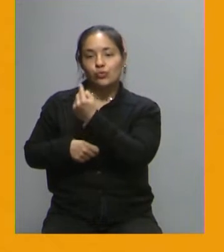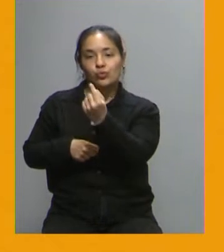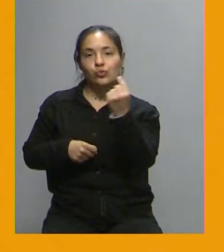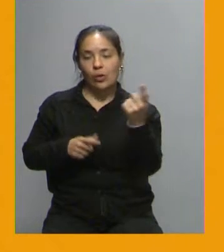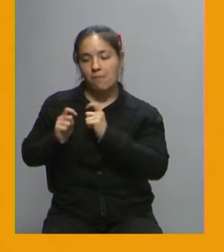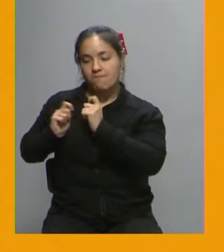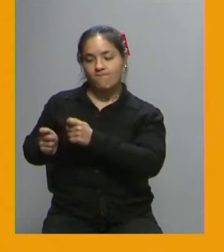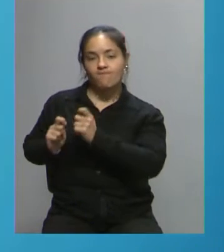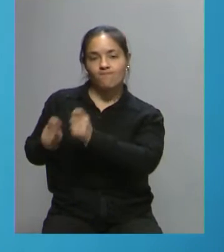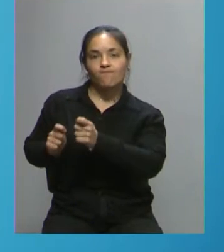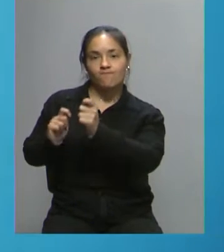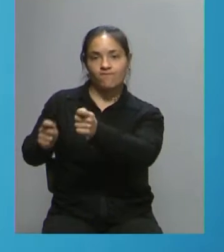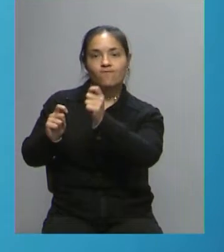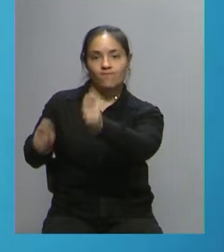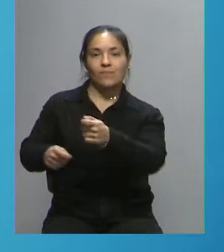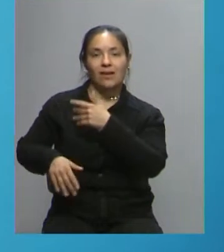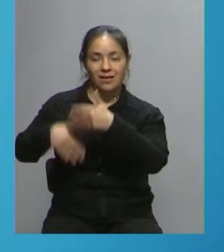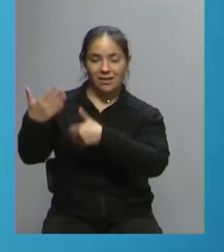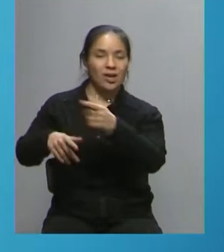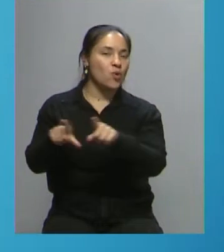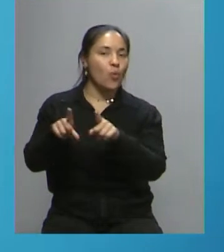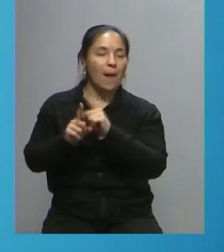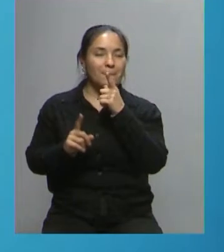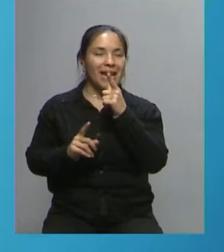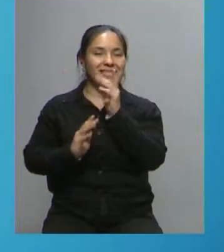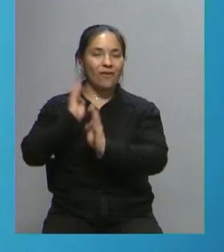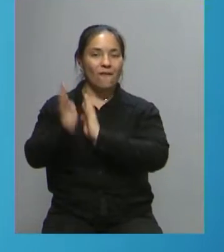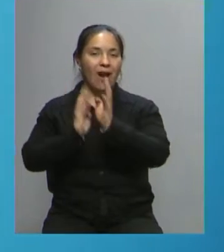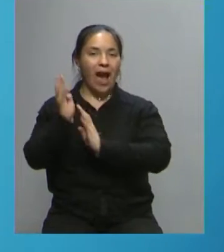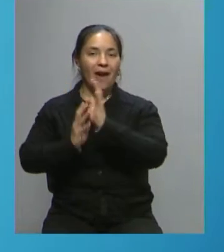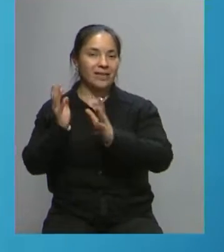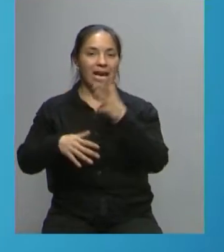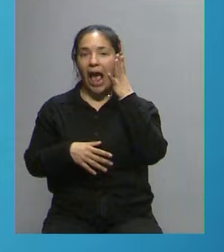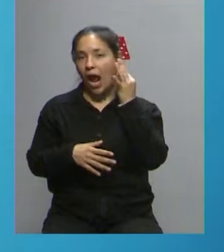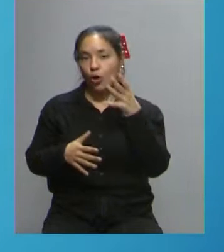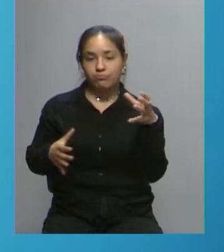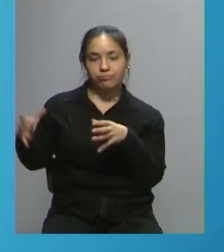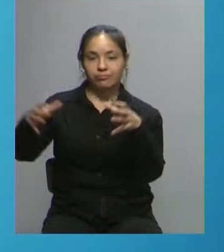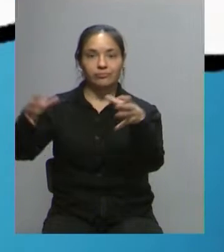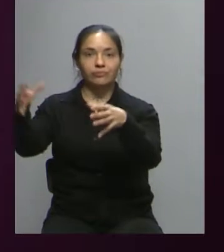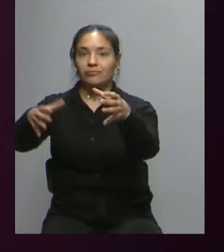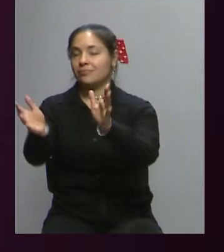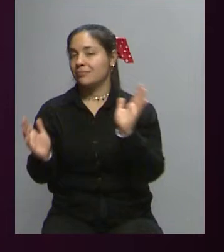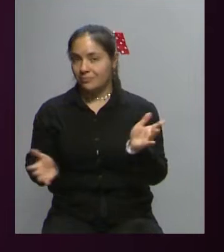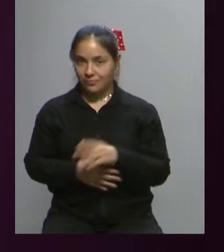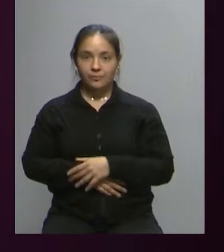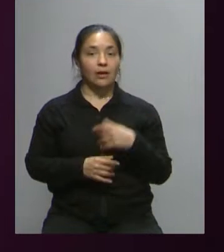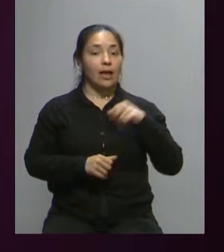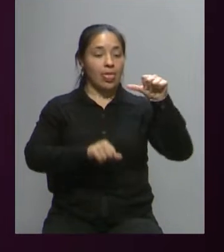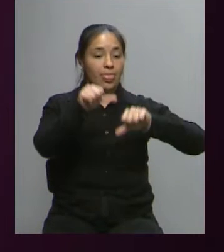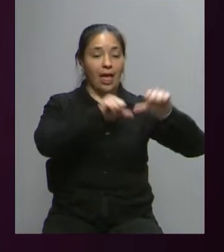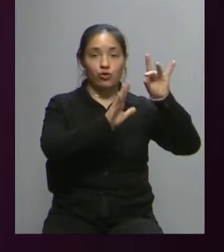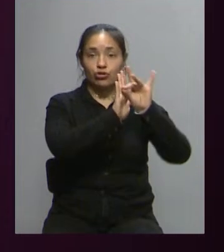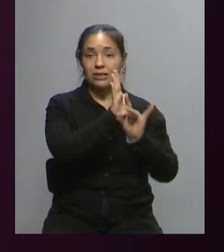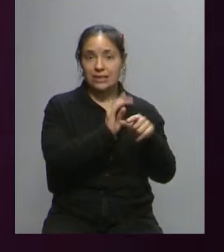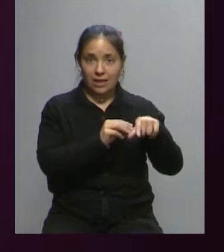el producto de una etapa a la otra, como si fuese una fábrica, no sé, industrial de alguna cosa, ¿no? La ciencia de datos, cuando